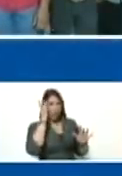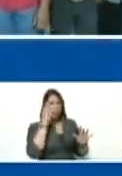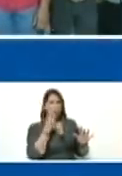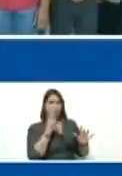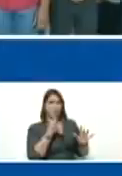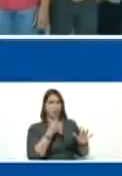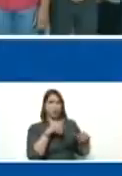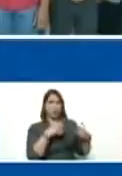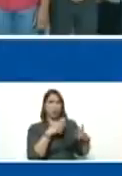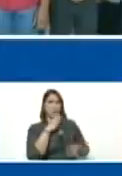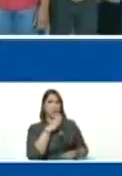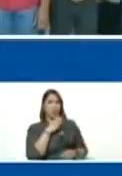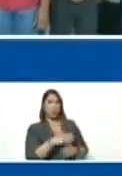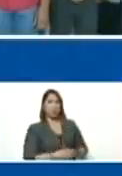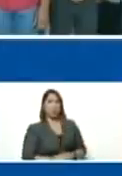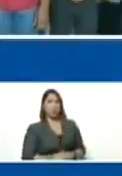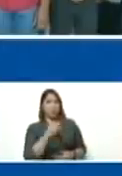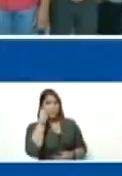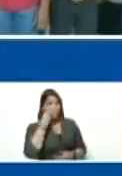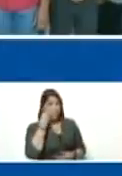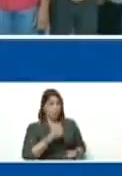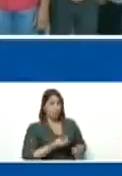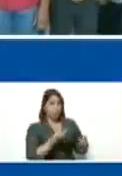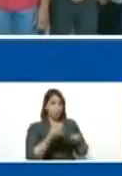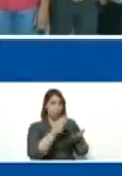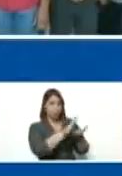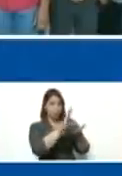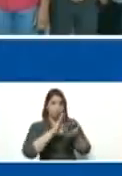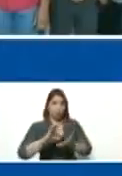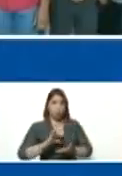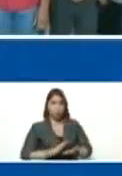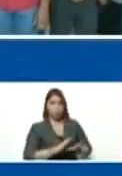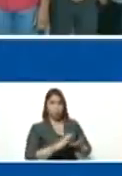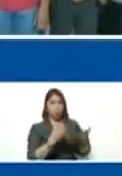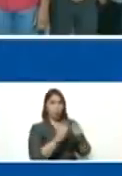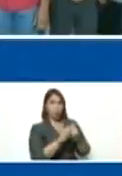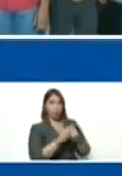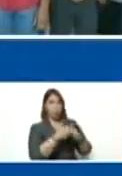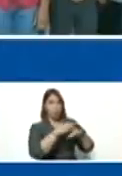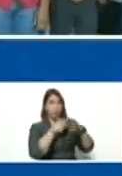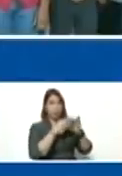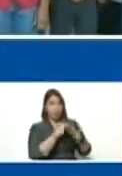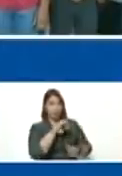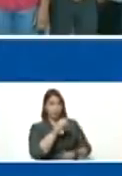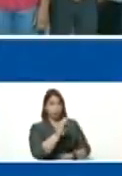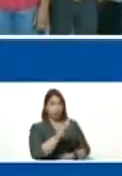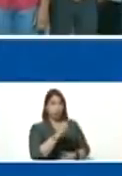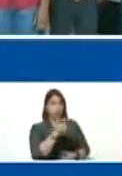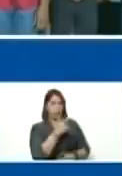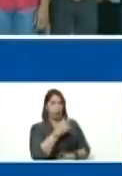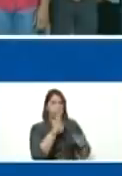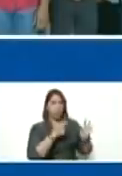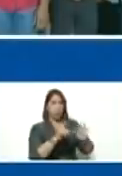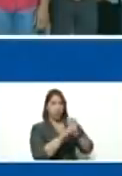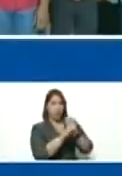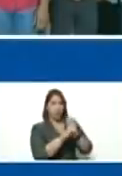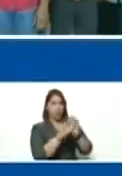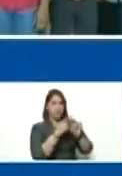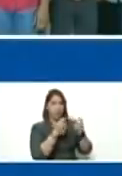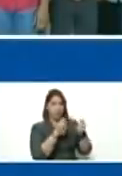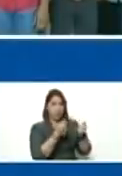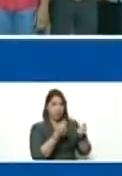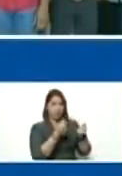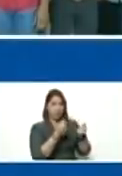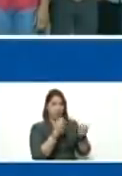Creo que tenemos los mecanismos para dar el crédito y ahora tenemos, junto al ministro José Ramón Rivero, buscar el mecanismo legal para que ese dinero le